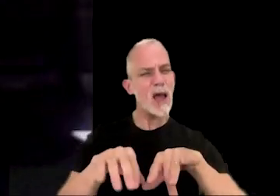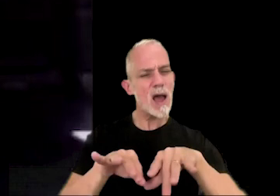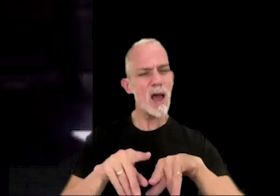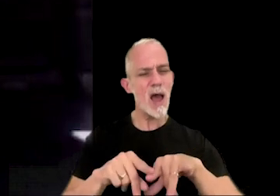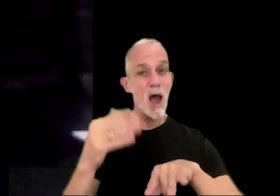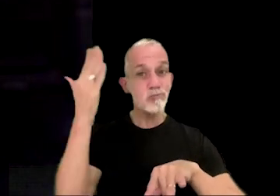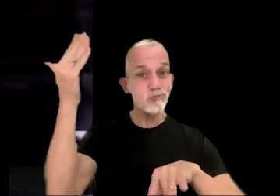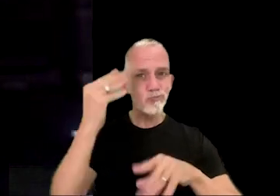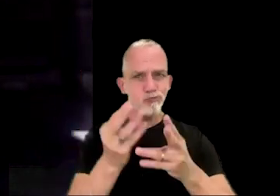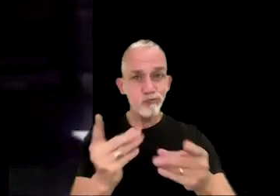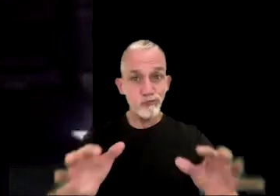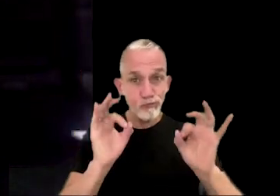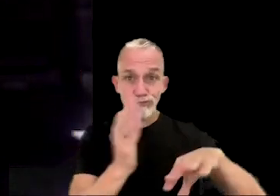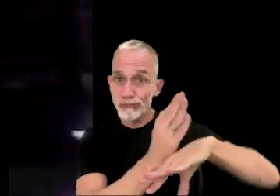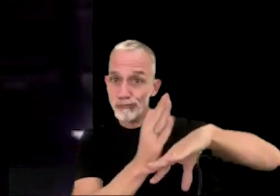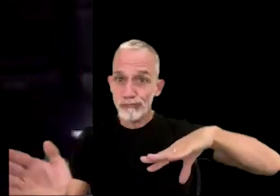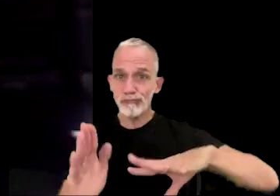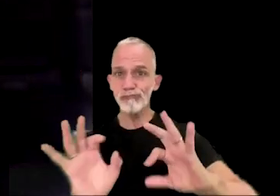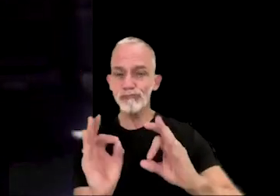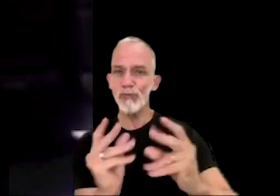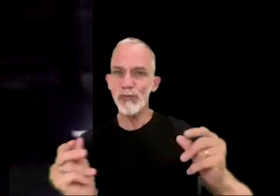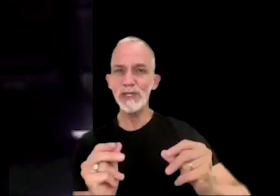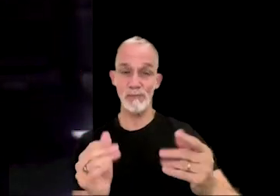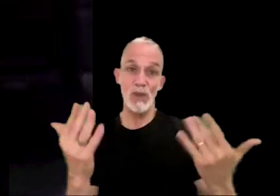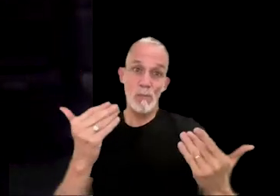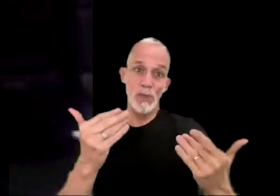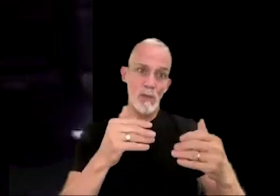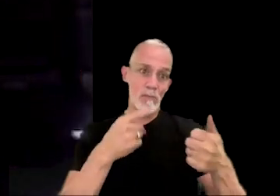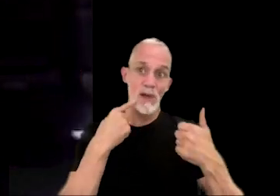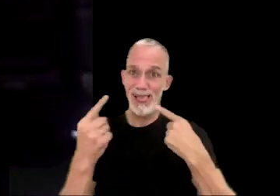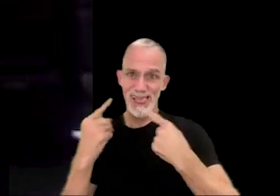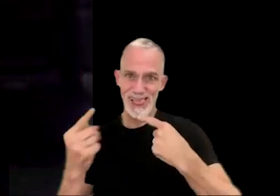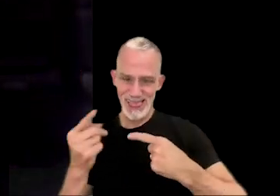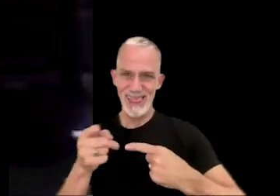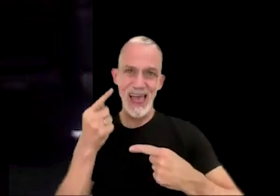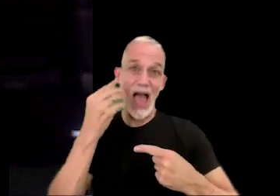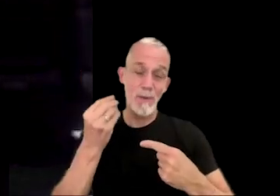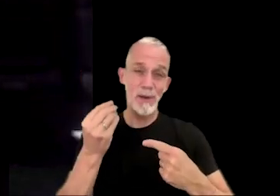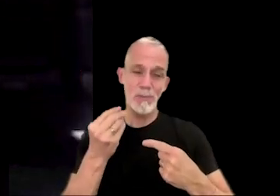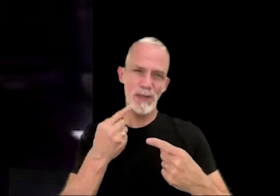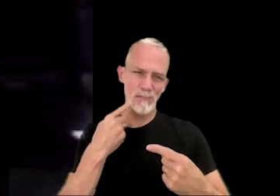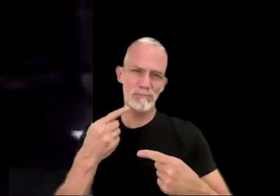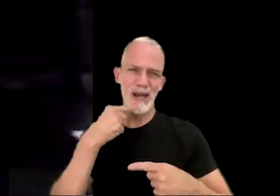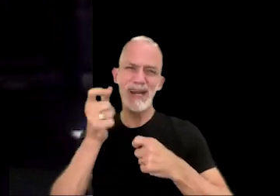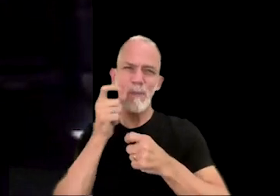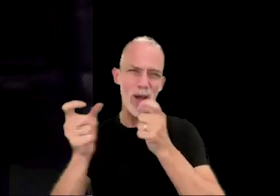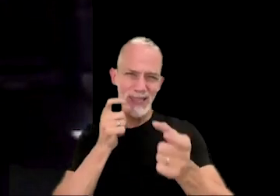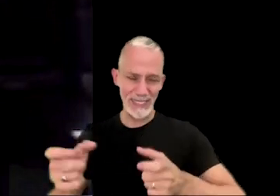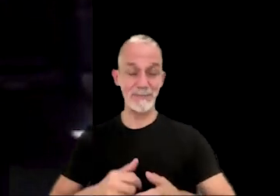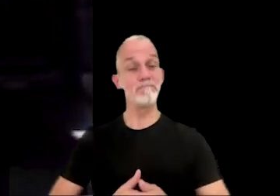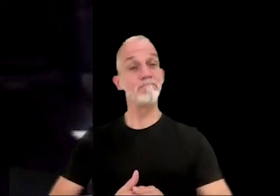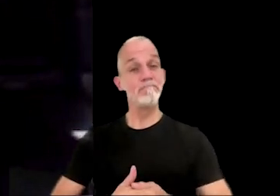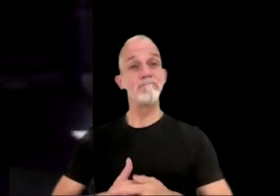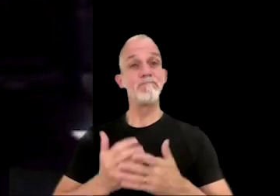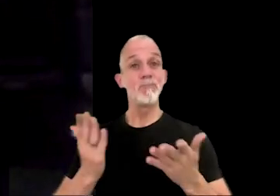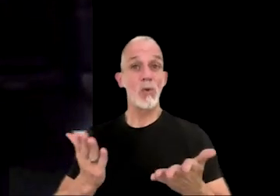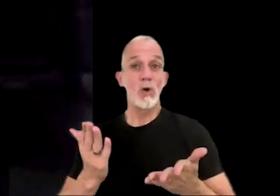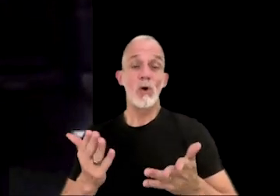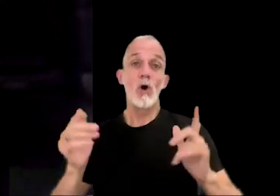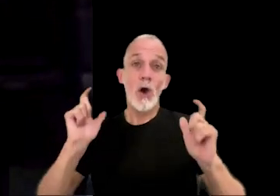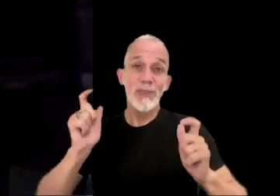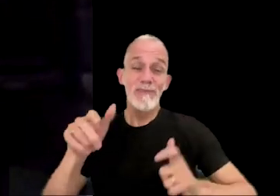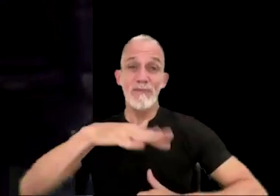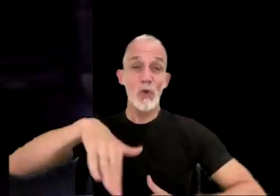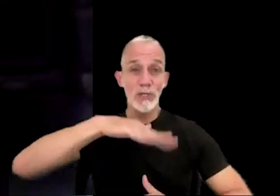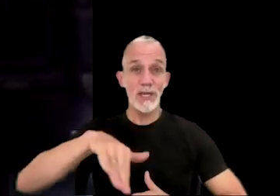exposición, las que podamos, vamos a intentar evacuarlas. Así que bueno, que lo disfruten y